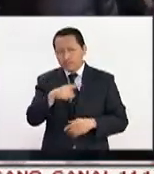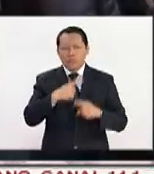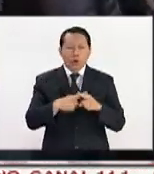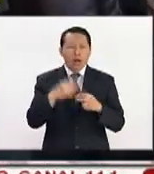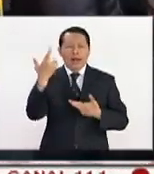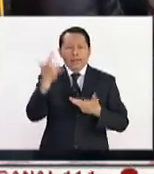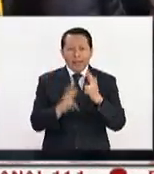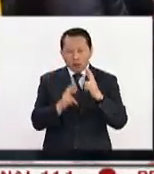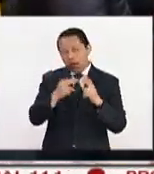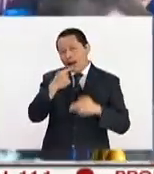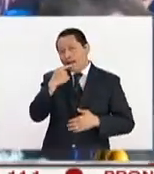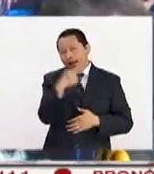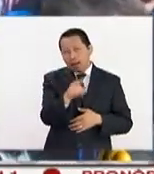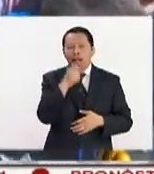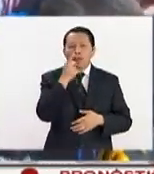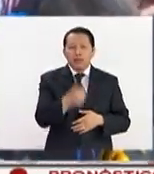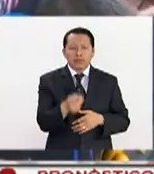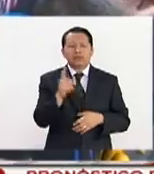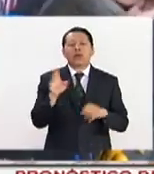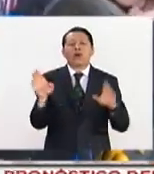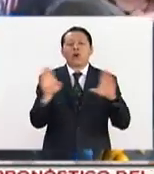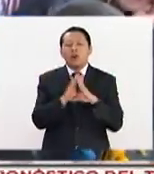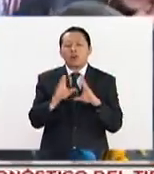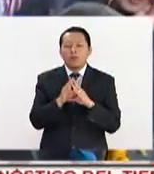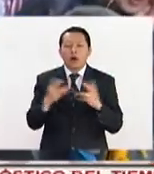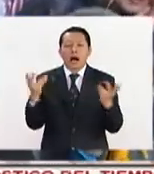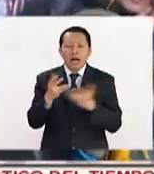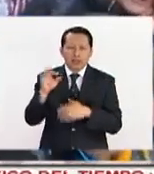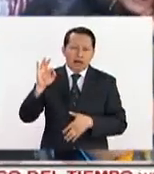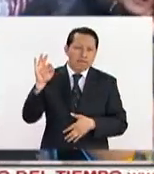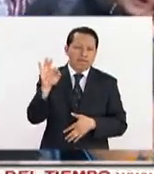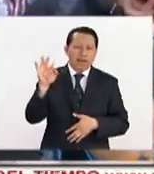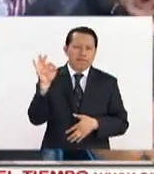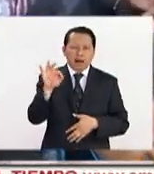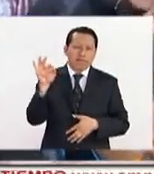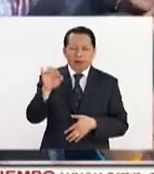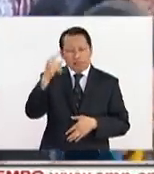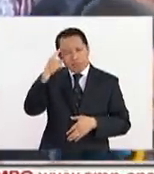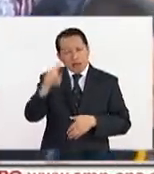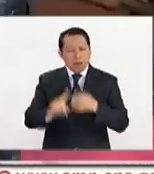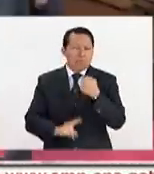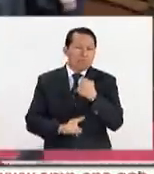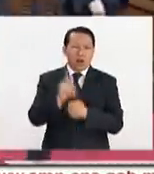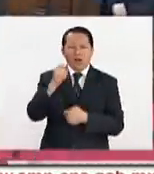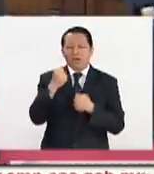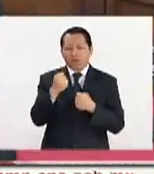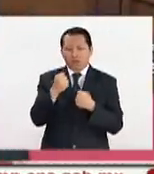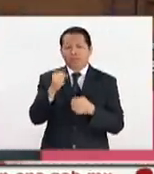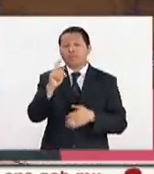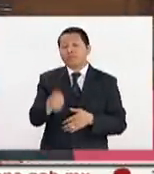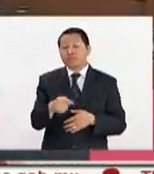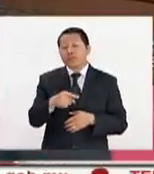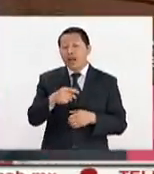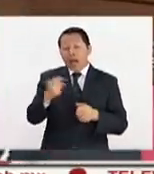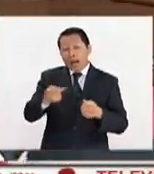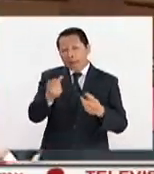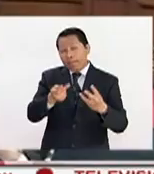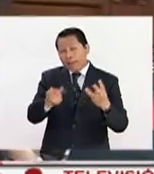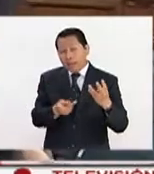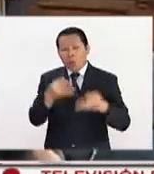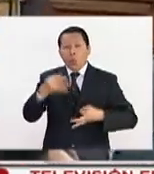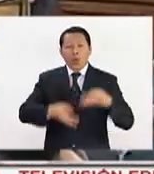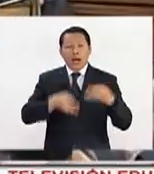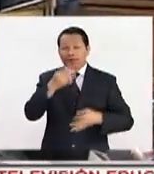en la que se les acusa de haber dinamitado los cimientos del Estado con sus actos. Luego del interrogatorio, el juez